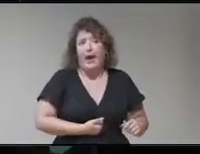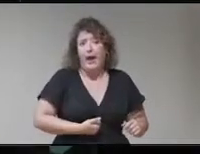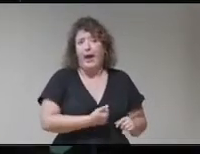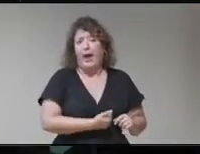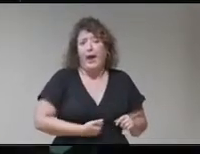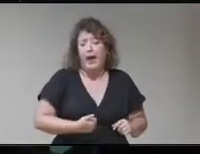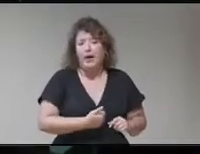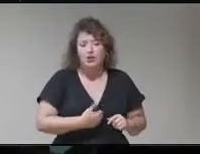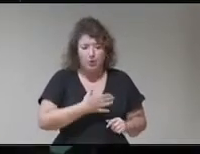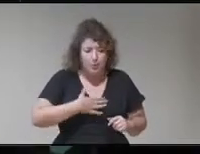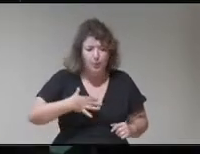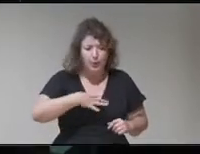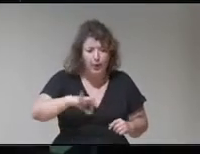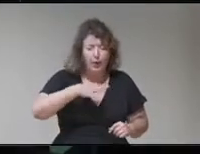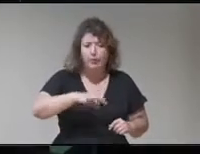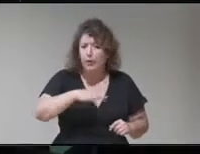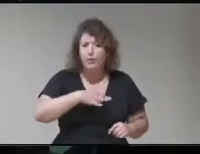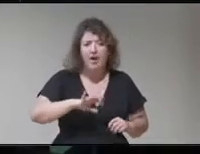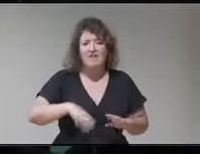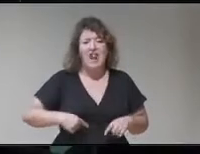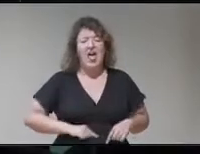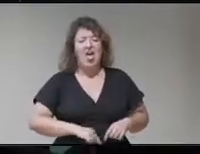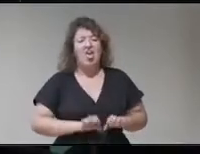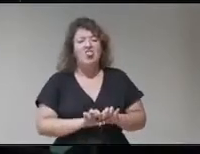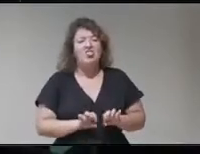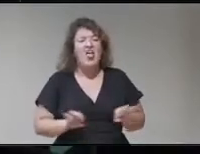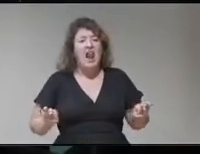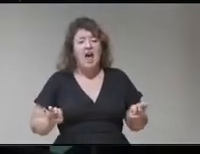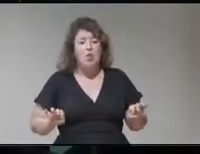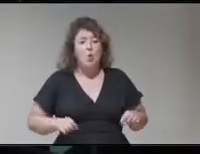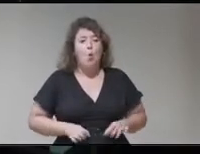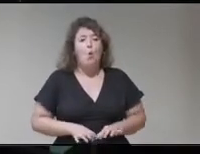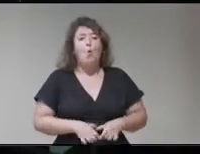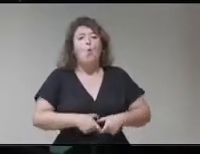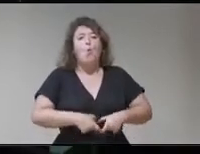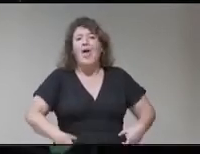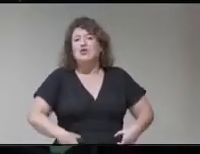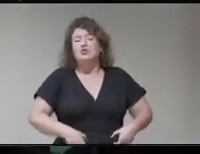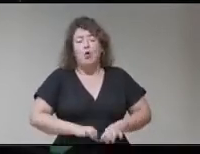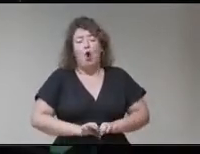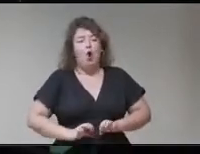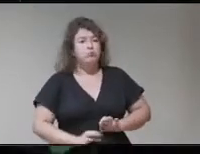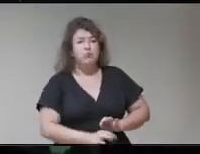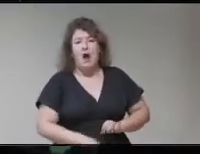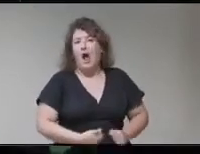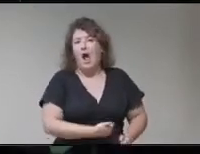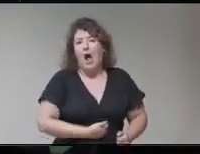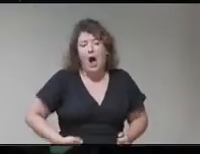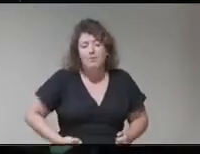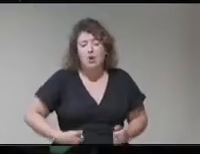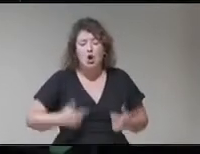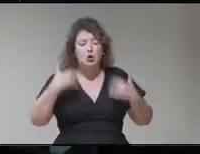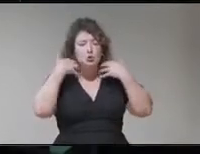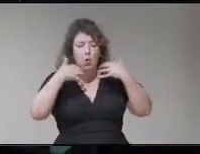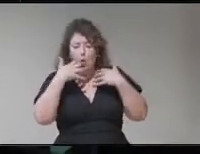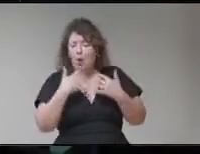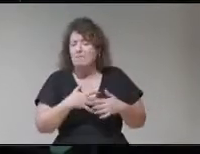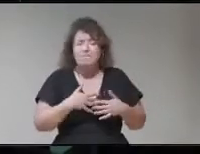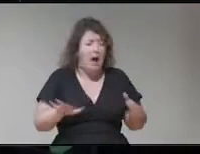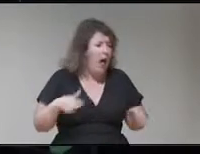puedo asimilar, lo asimilo en el intestino delgado. Cuando llega al grueso, allí es hambre, sudor y lágrimas, o sea, muy